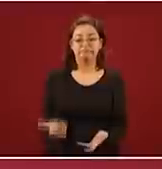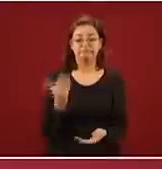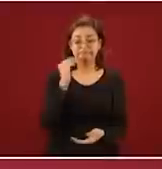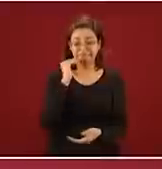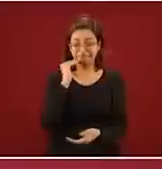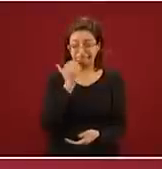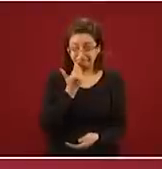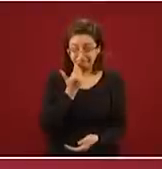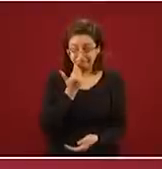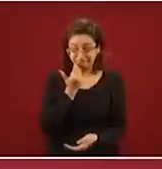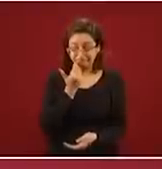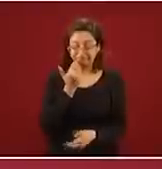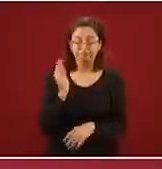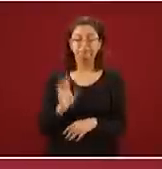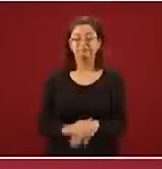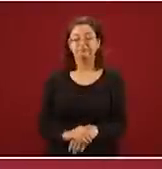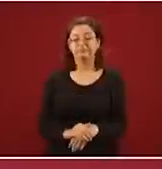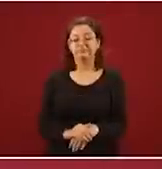irregularidades